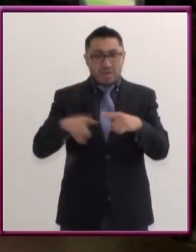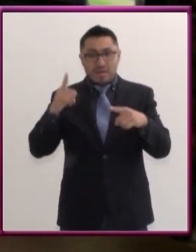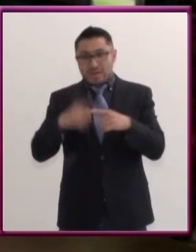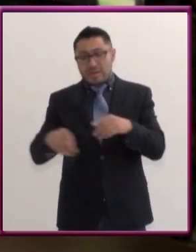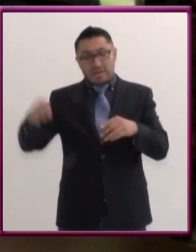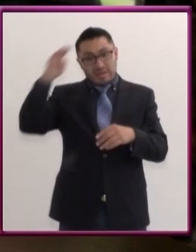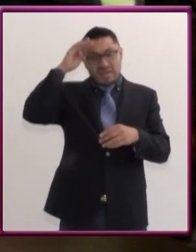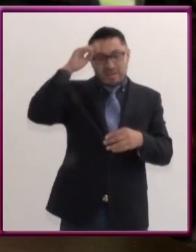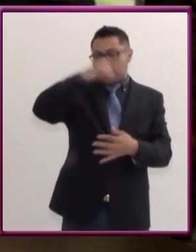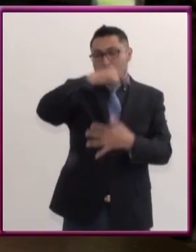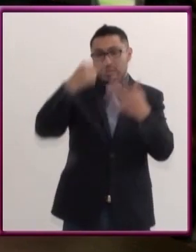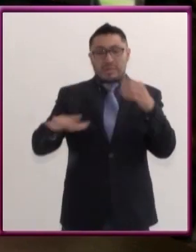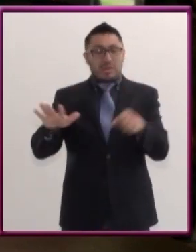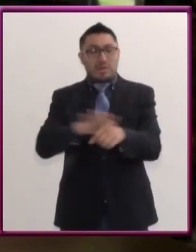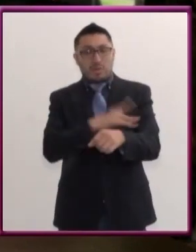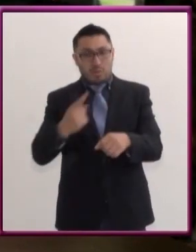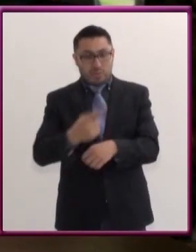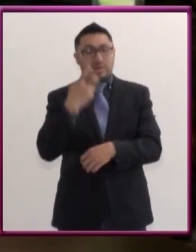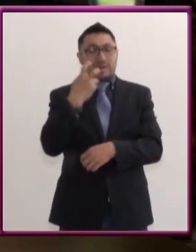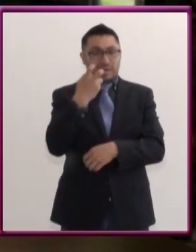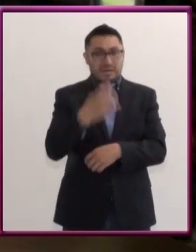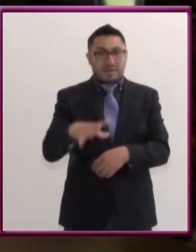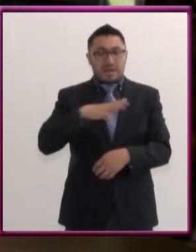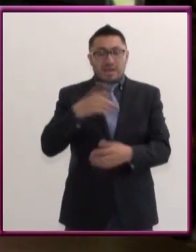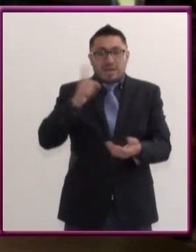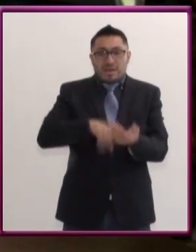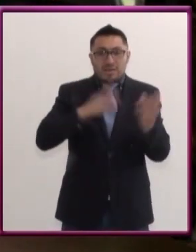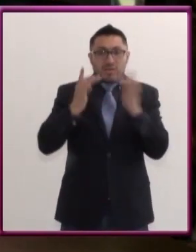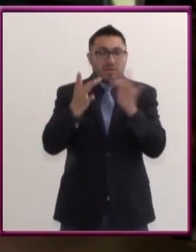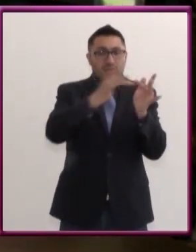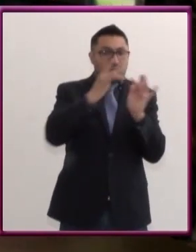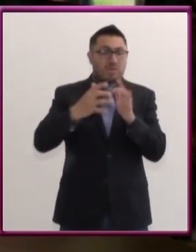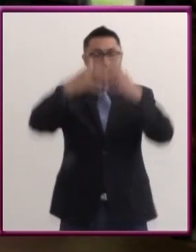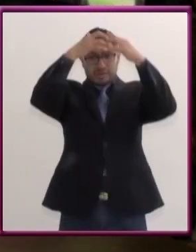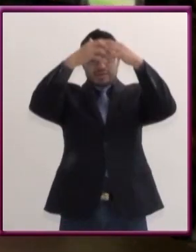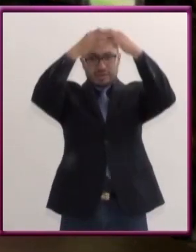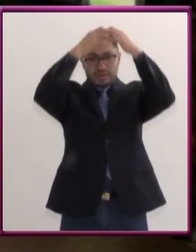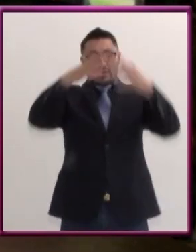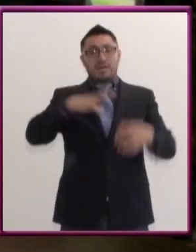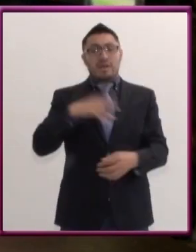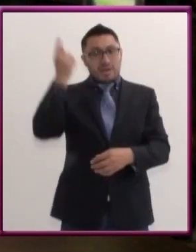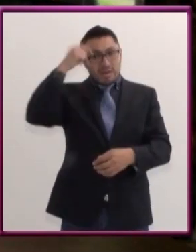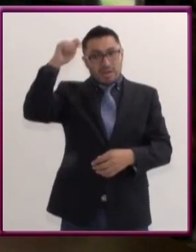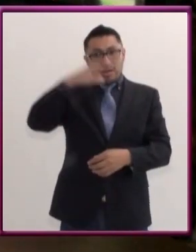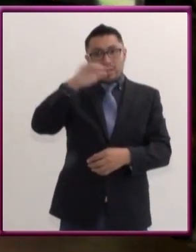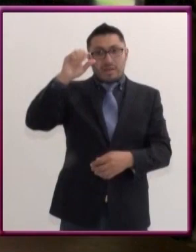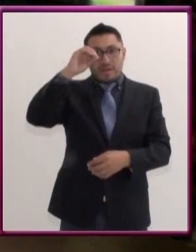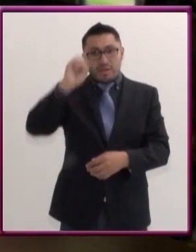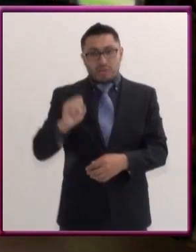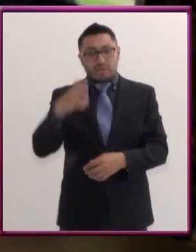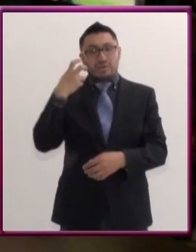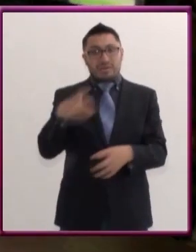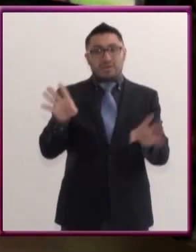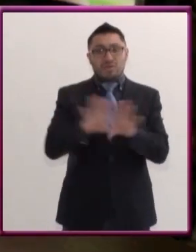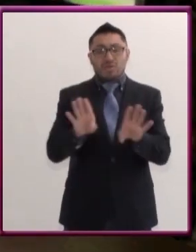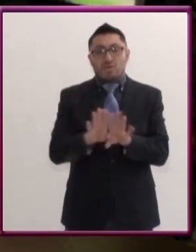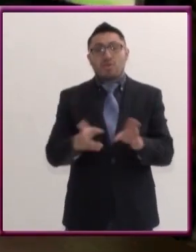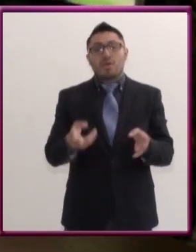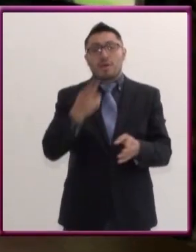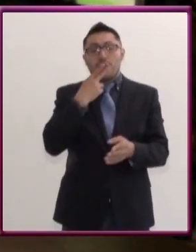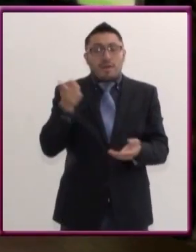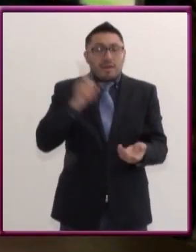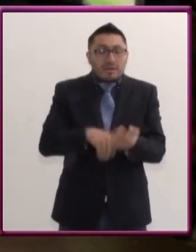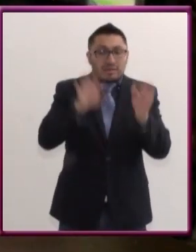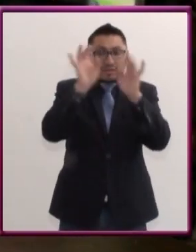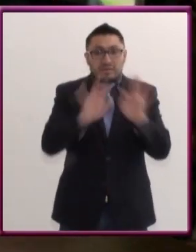de actuar y de pensar, porque precisamente pues tenemos redes neuronales y ahí se aplica la teoría del caos, y esto se puede simular